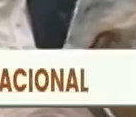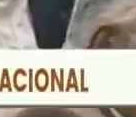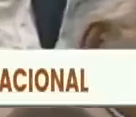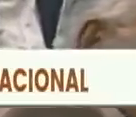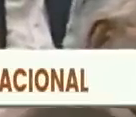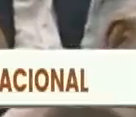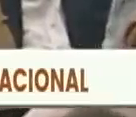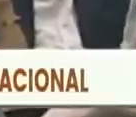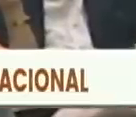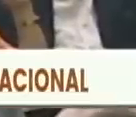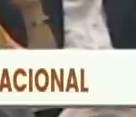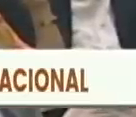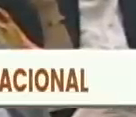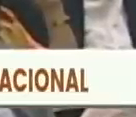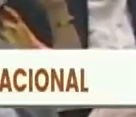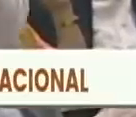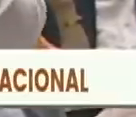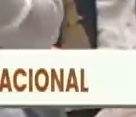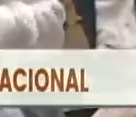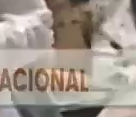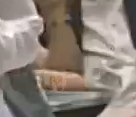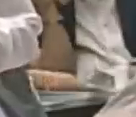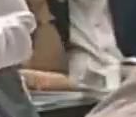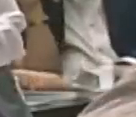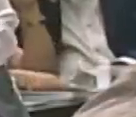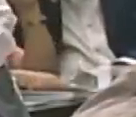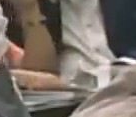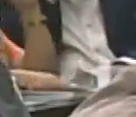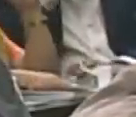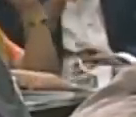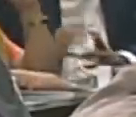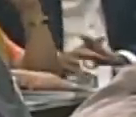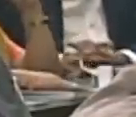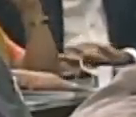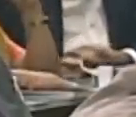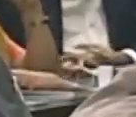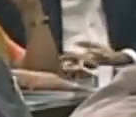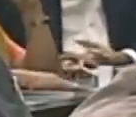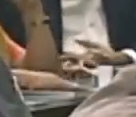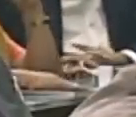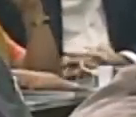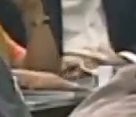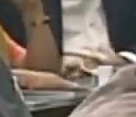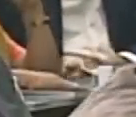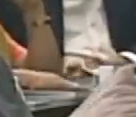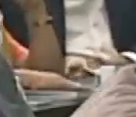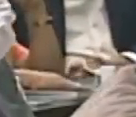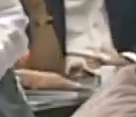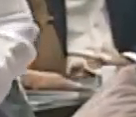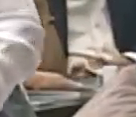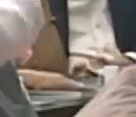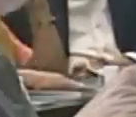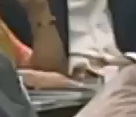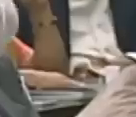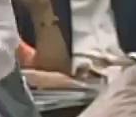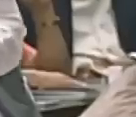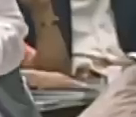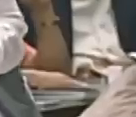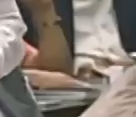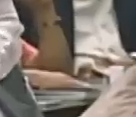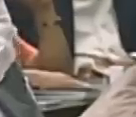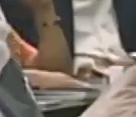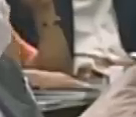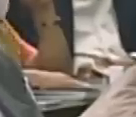mal pudimos nosotras organizar una red de parlamentarias bolivarianas si no hacemos con absoluta determinación, con